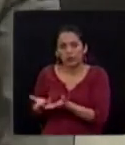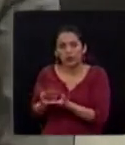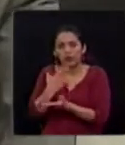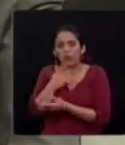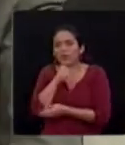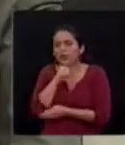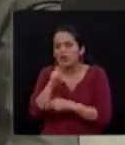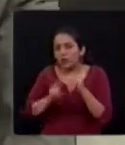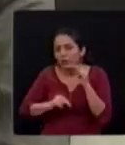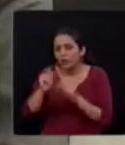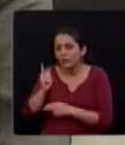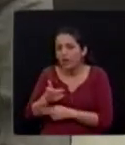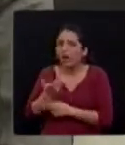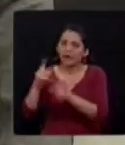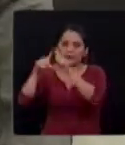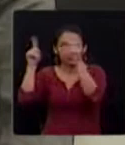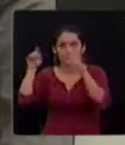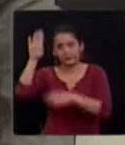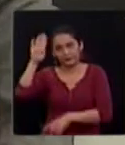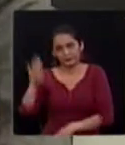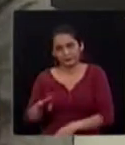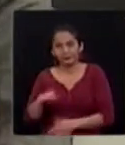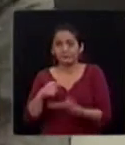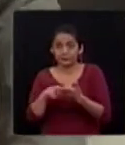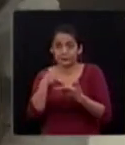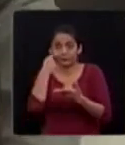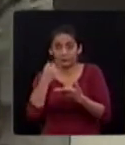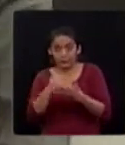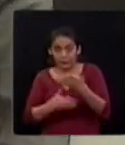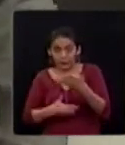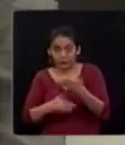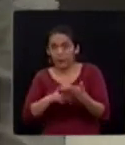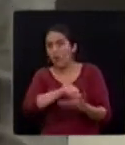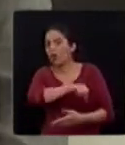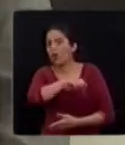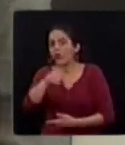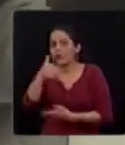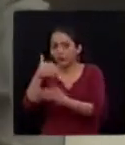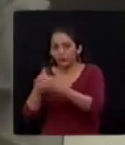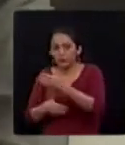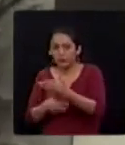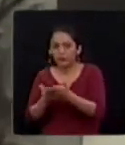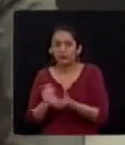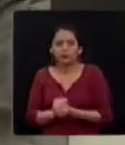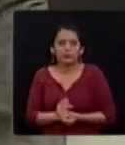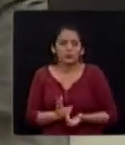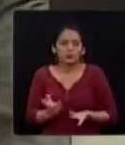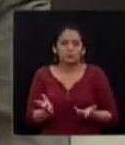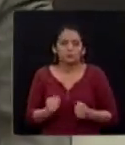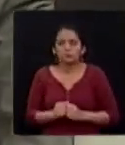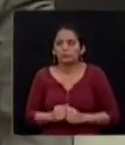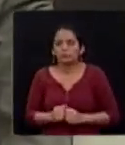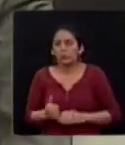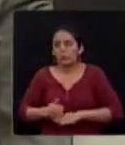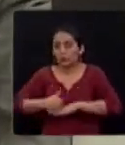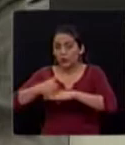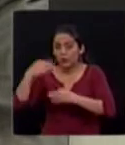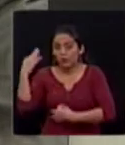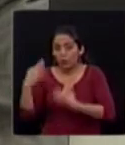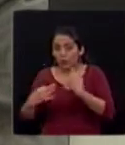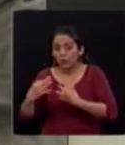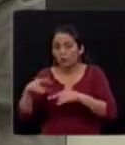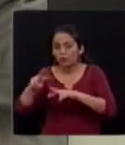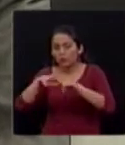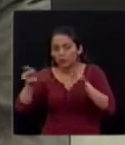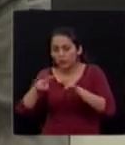Odebrecht. Está también la evidencia presentada por el Departamento de Justicia y luego las investigaciones que ha realizado en el proceso judicial